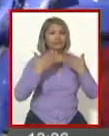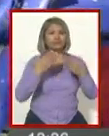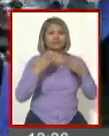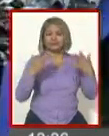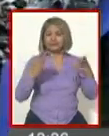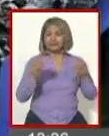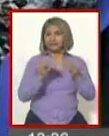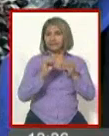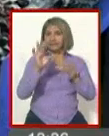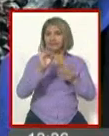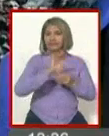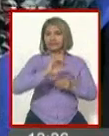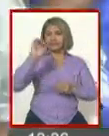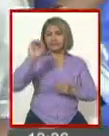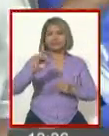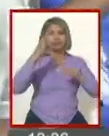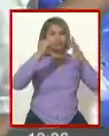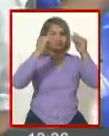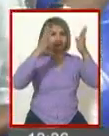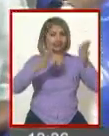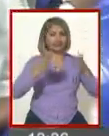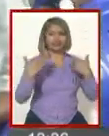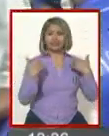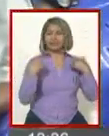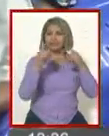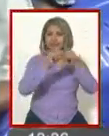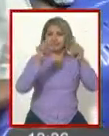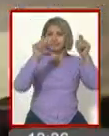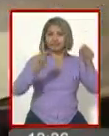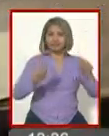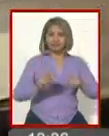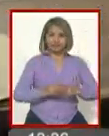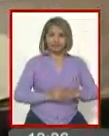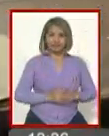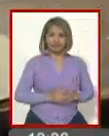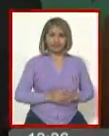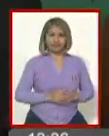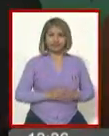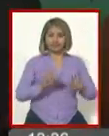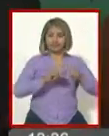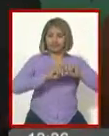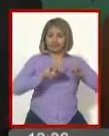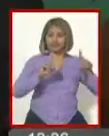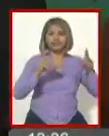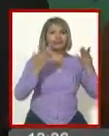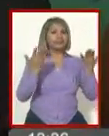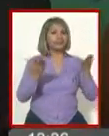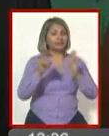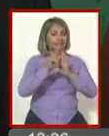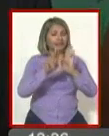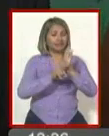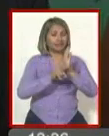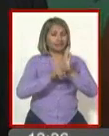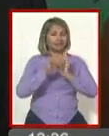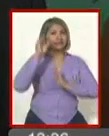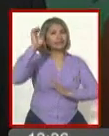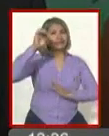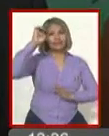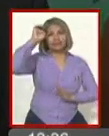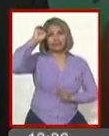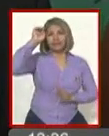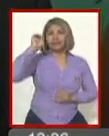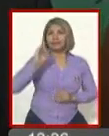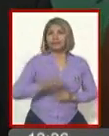a esto, más del 80% de los maestros tienen un título profesional. Sin embargo, hay normas en el Estado